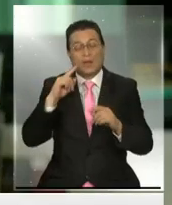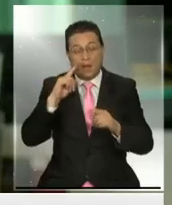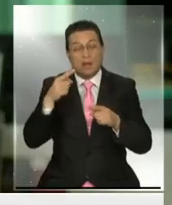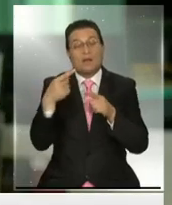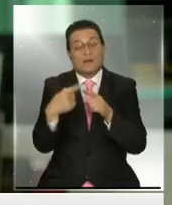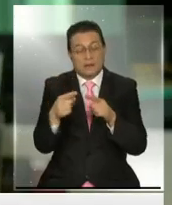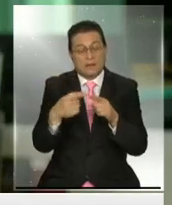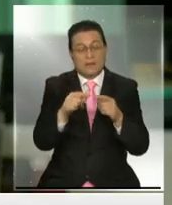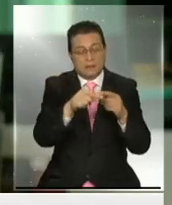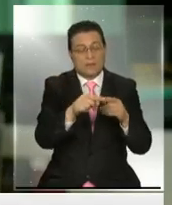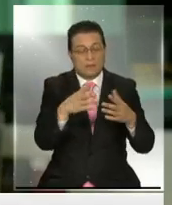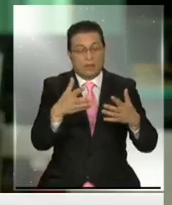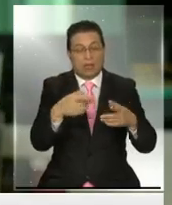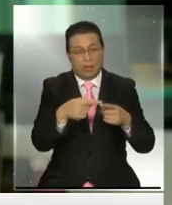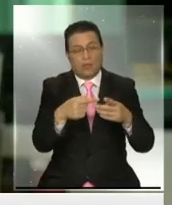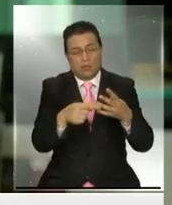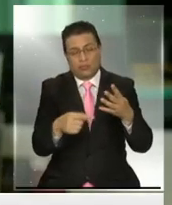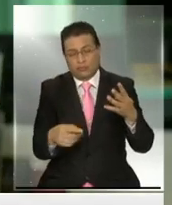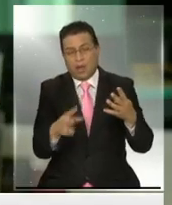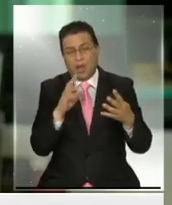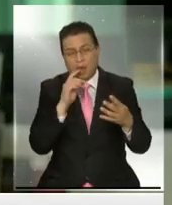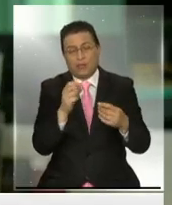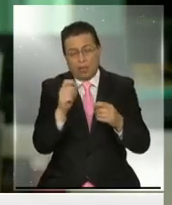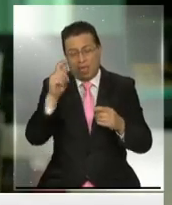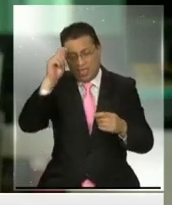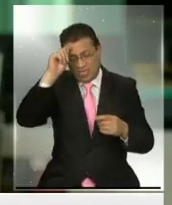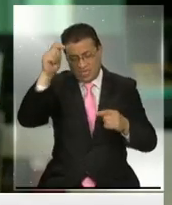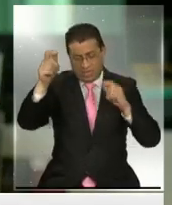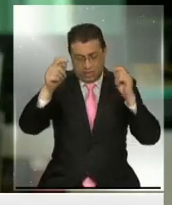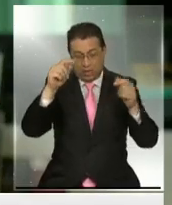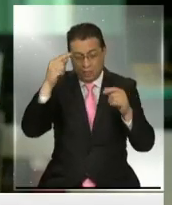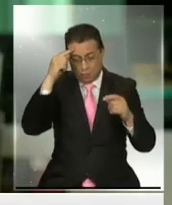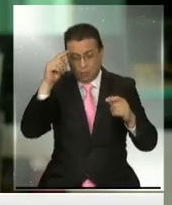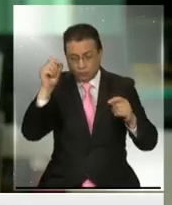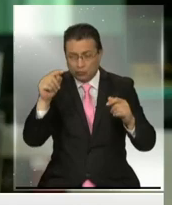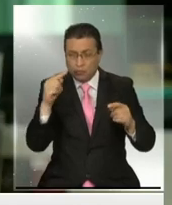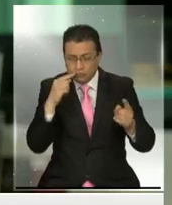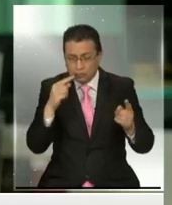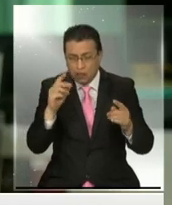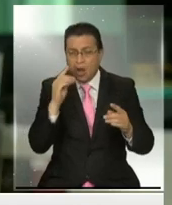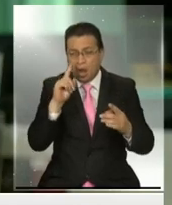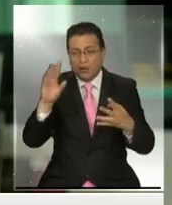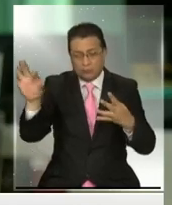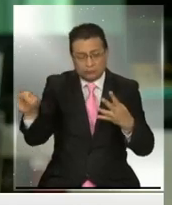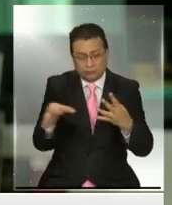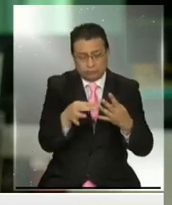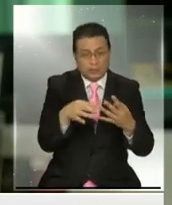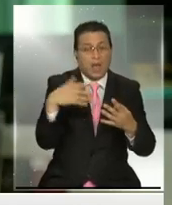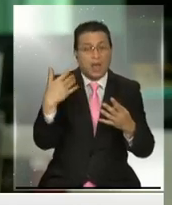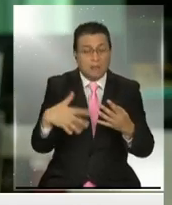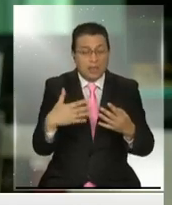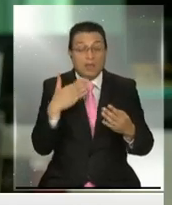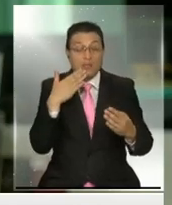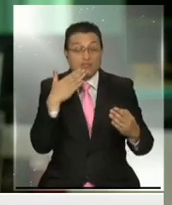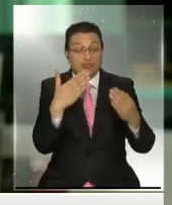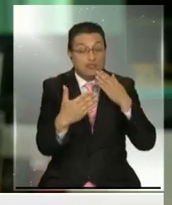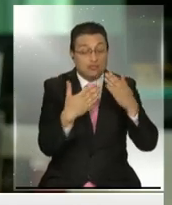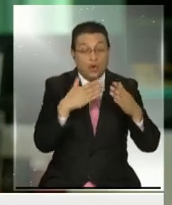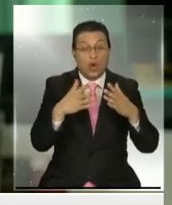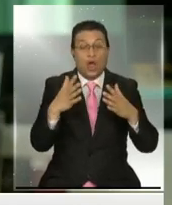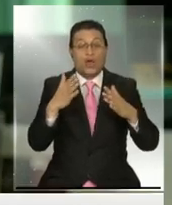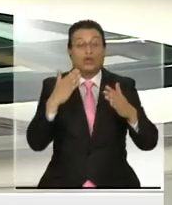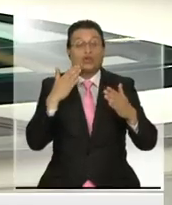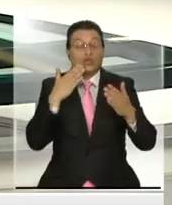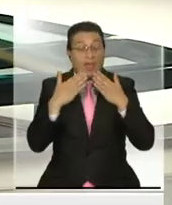una variable hay una enorme norbert hay varias ideas que están dando vueltas que tienen un componente importante solidaria que el sistema tiene prácticamente